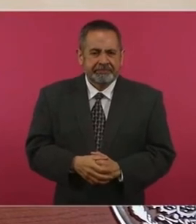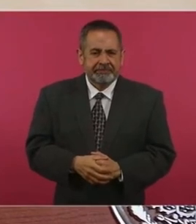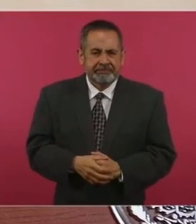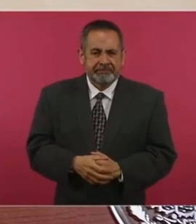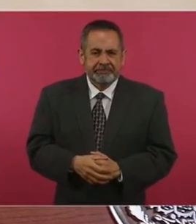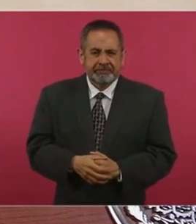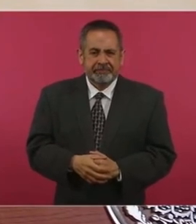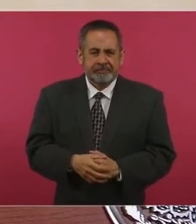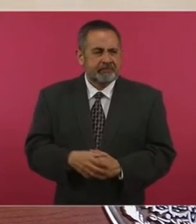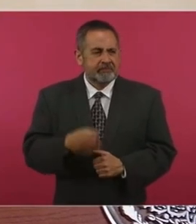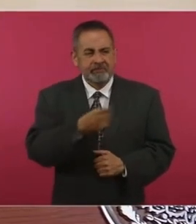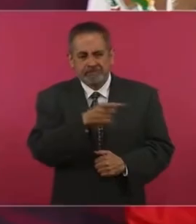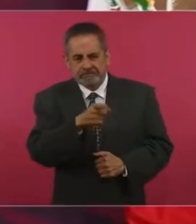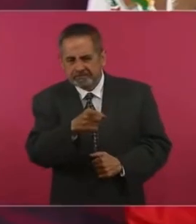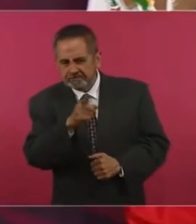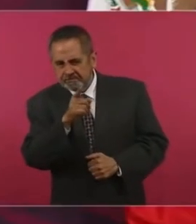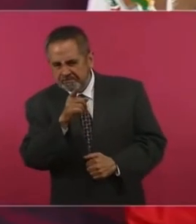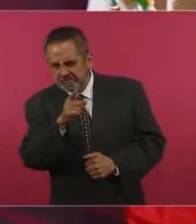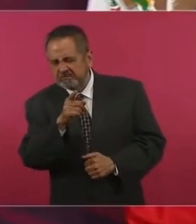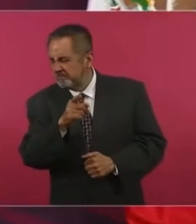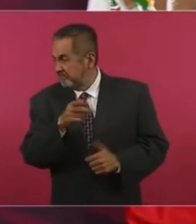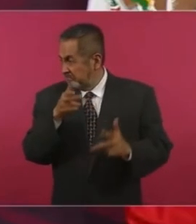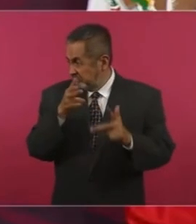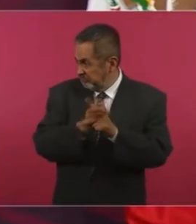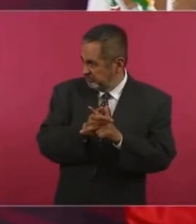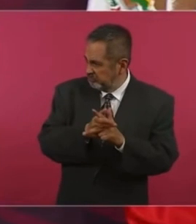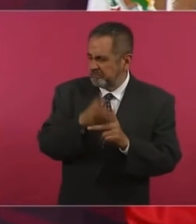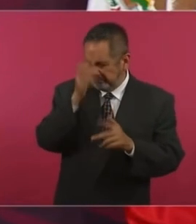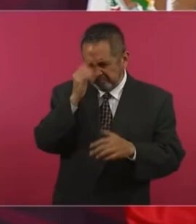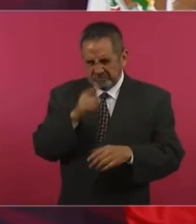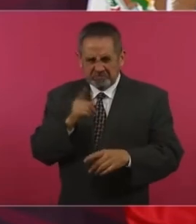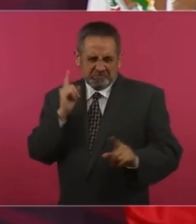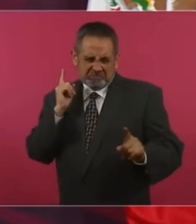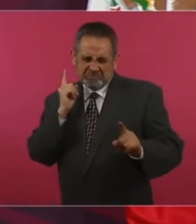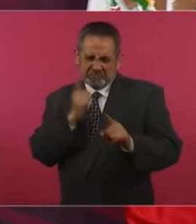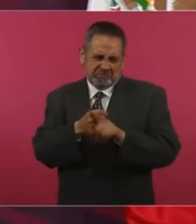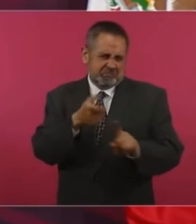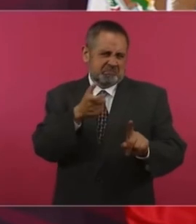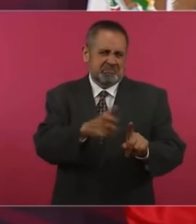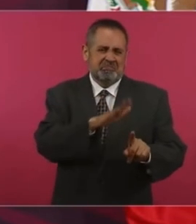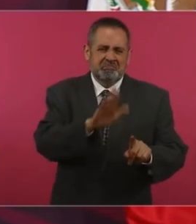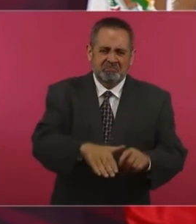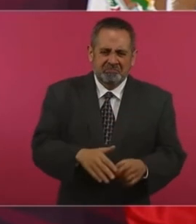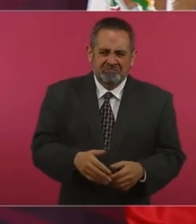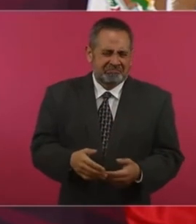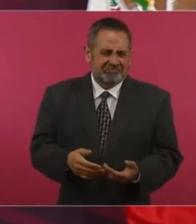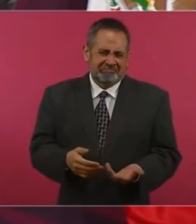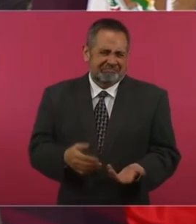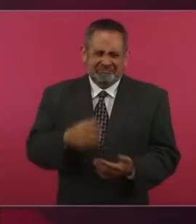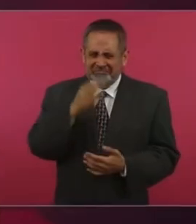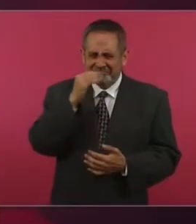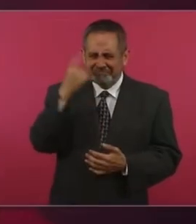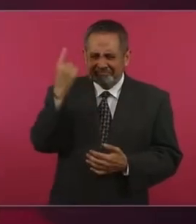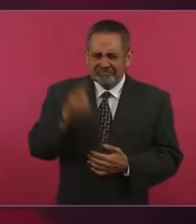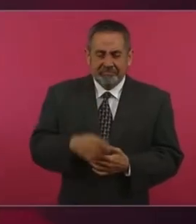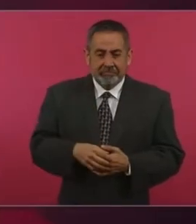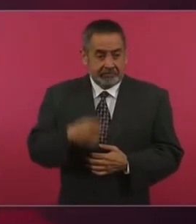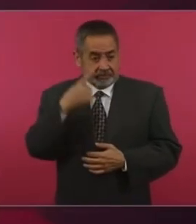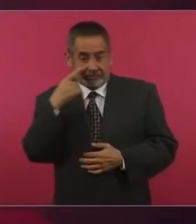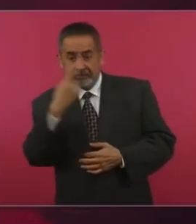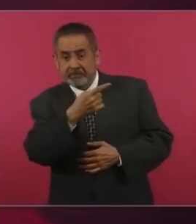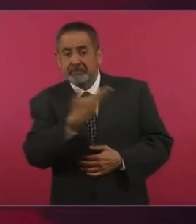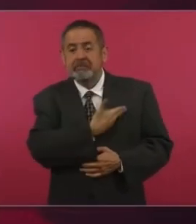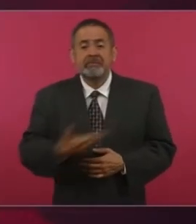que no cumplan con su misión. Miren lo que le sucedió al